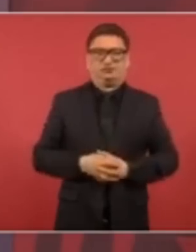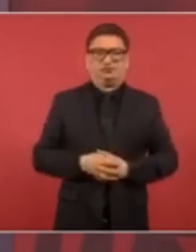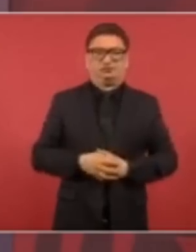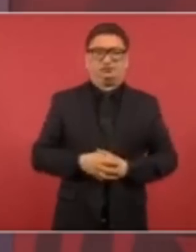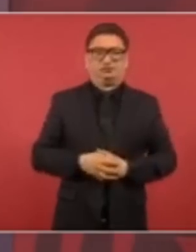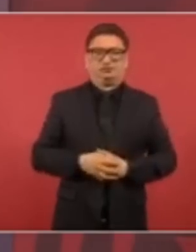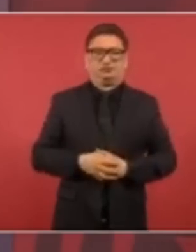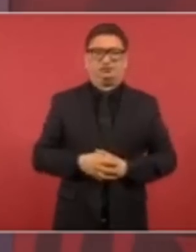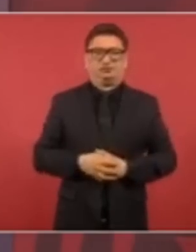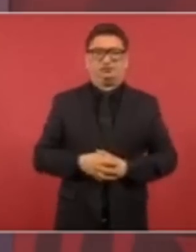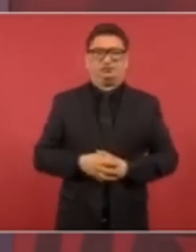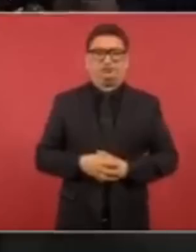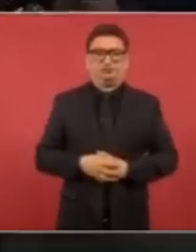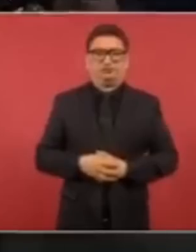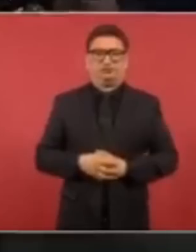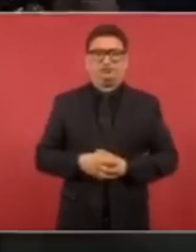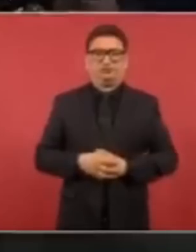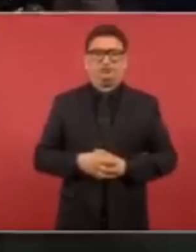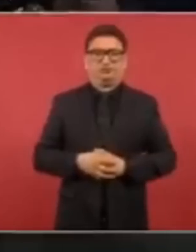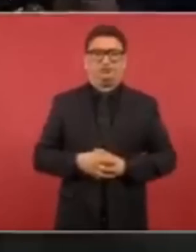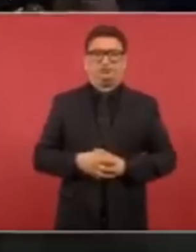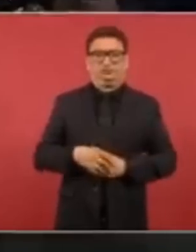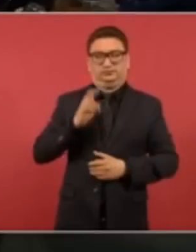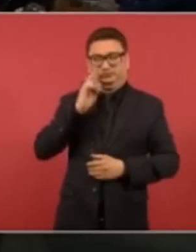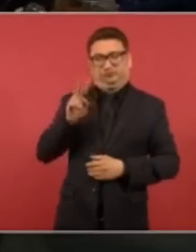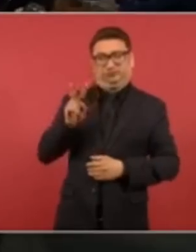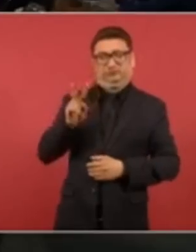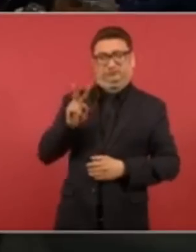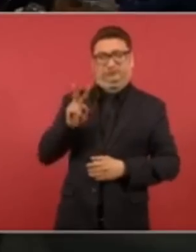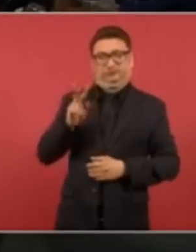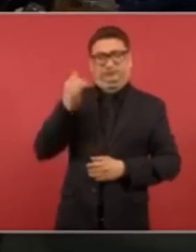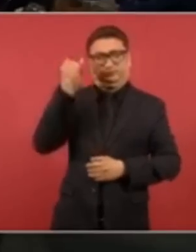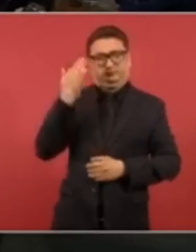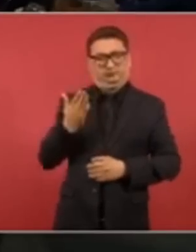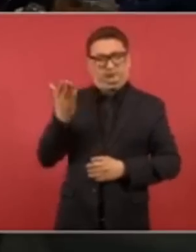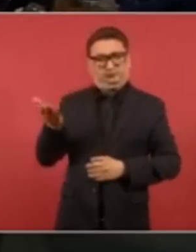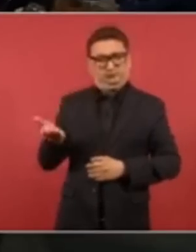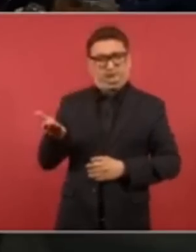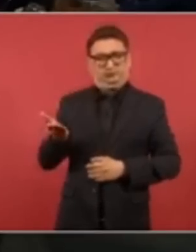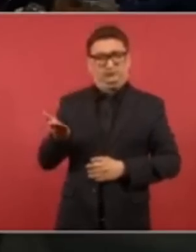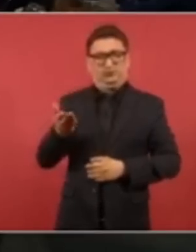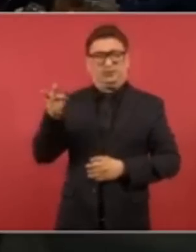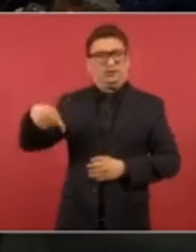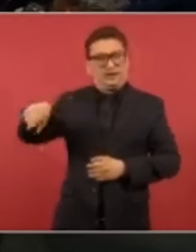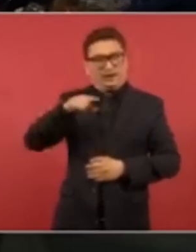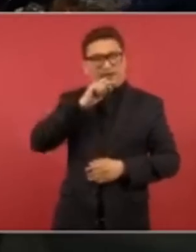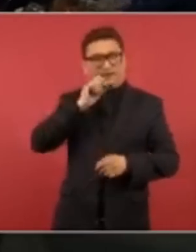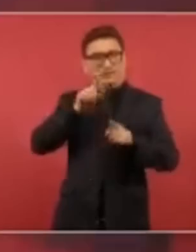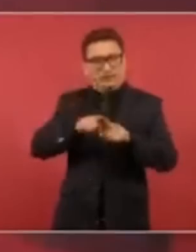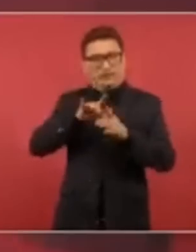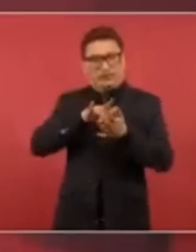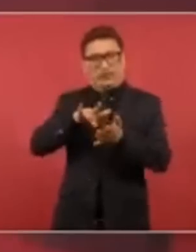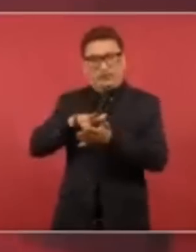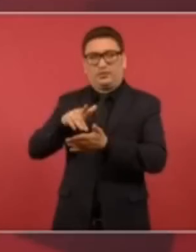marcha donde tuvo todas las garantías para que esta marcha tuviera una